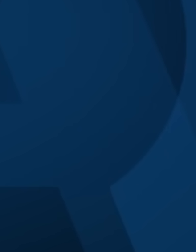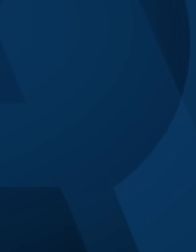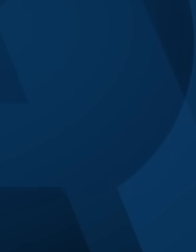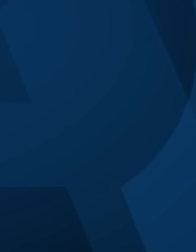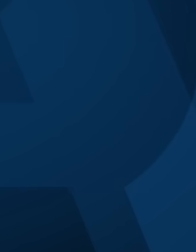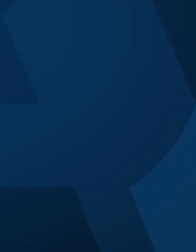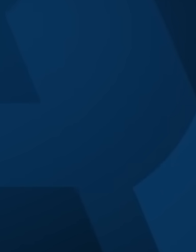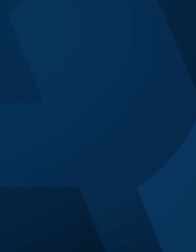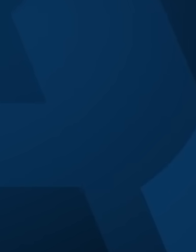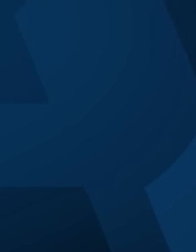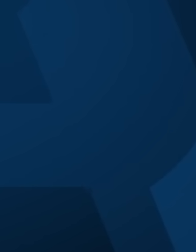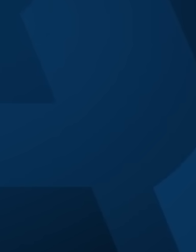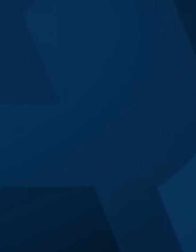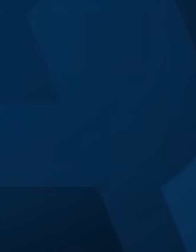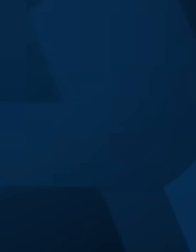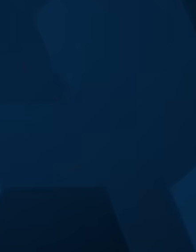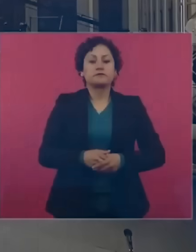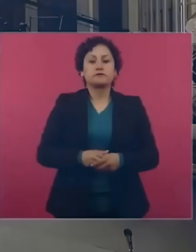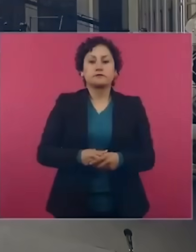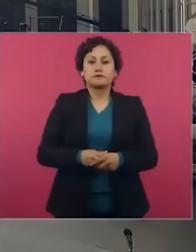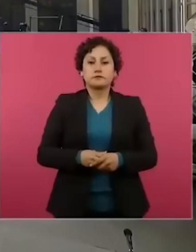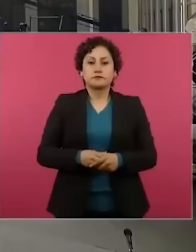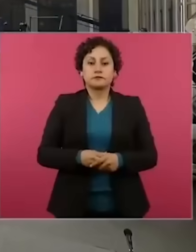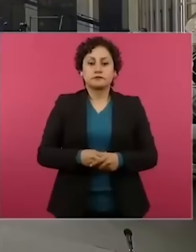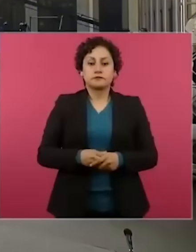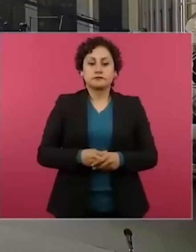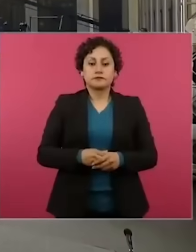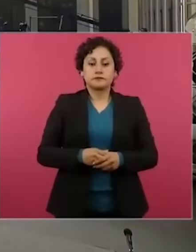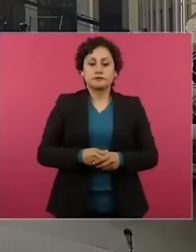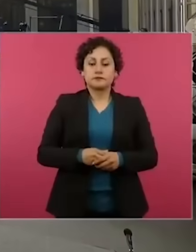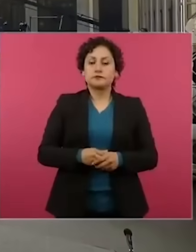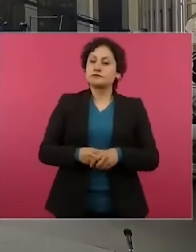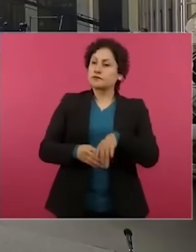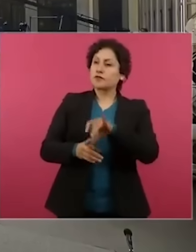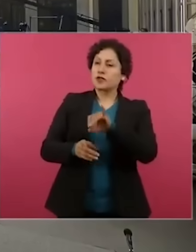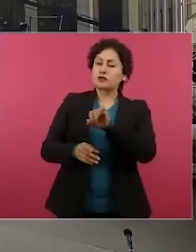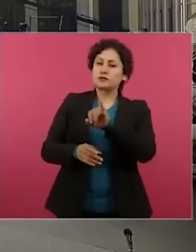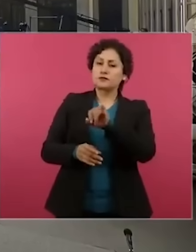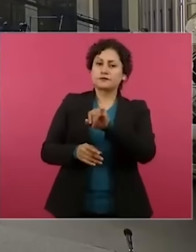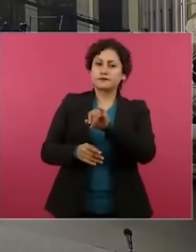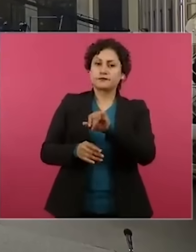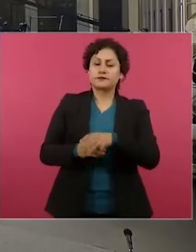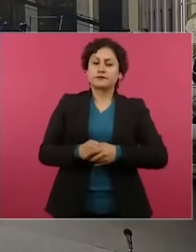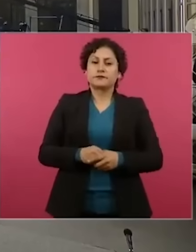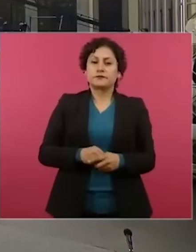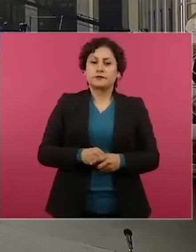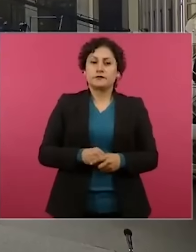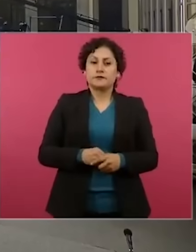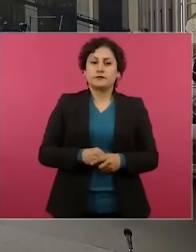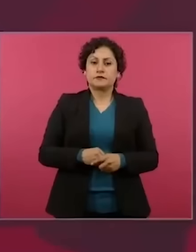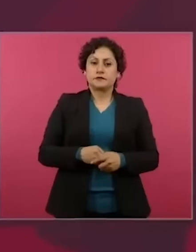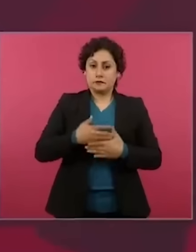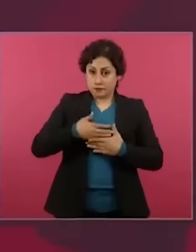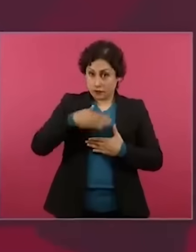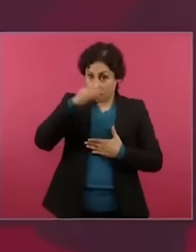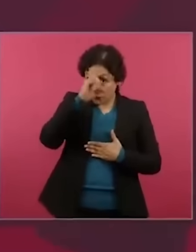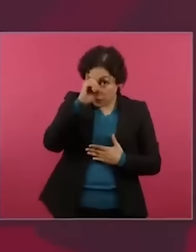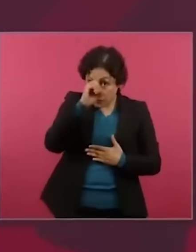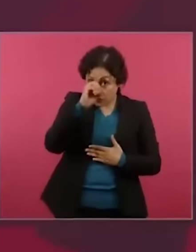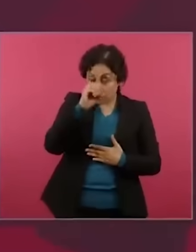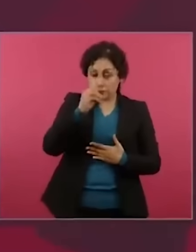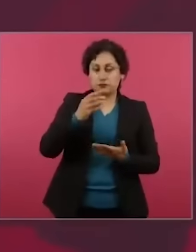que Marcelo Ebrard ganará la encuesta. ¿Sí? ¿Qué opina? ¿Qué opino? Pues